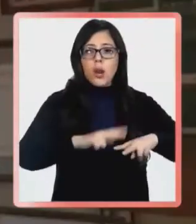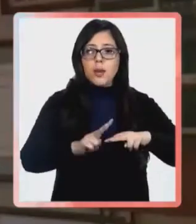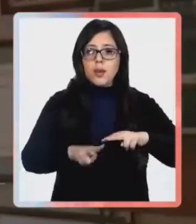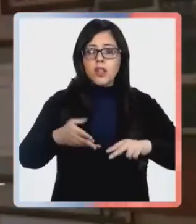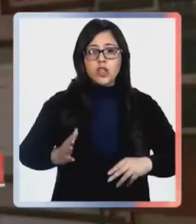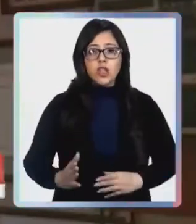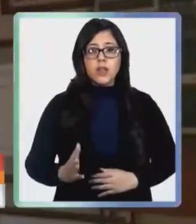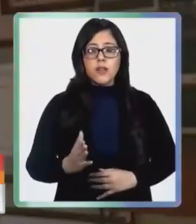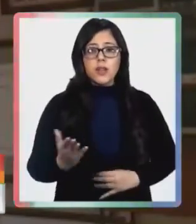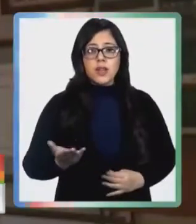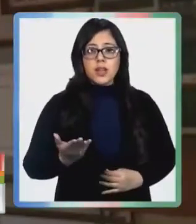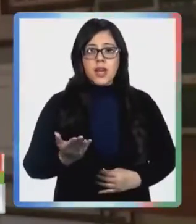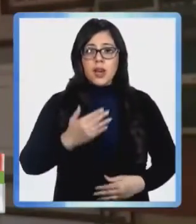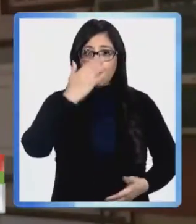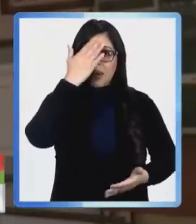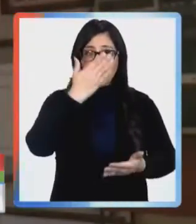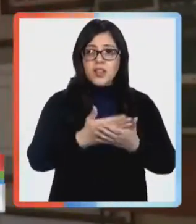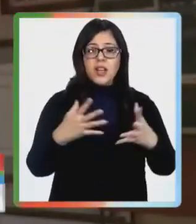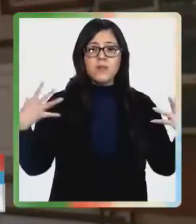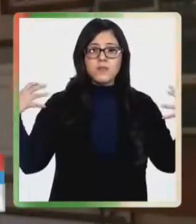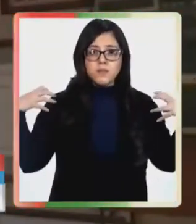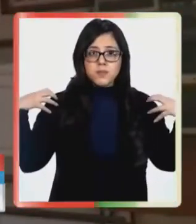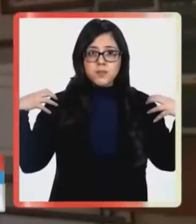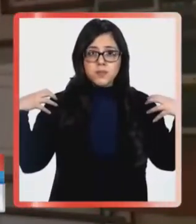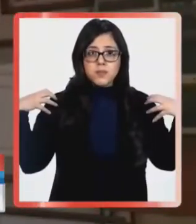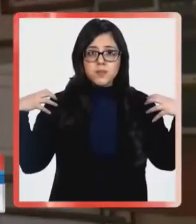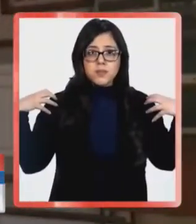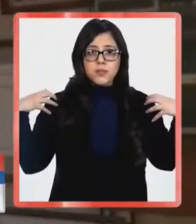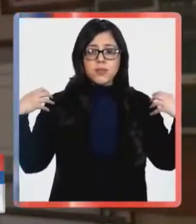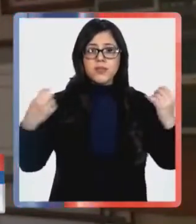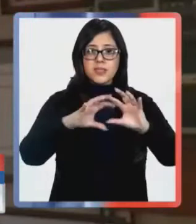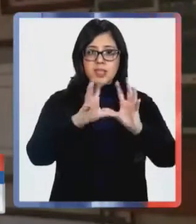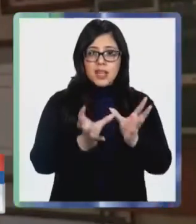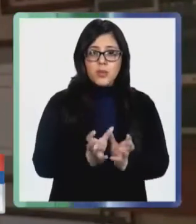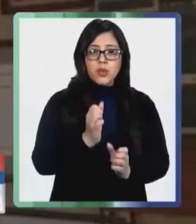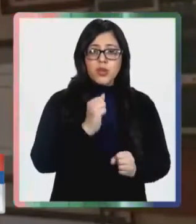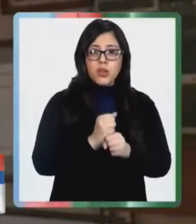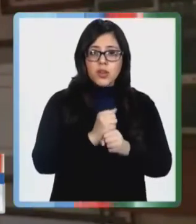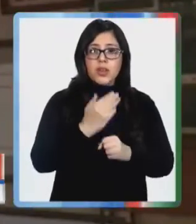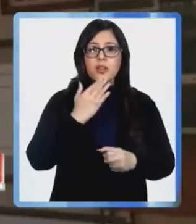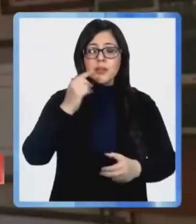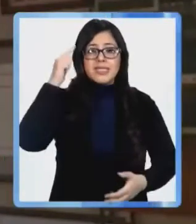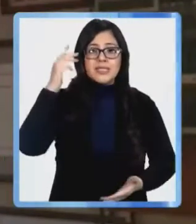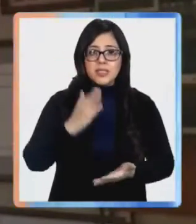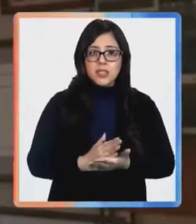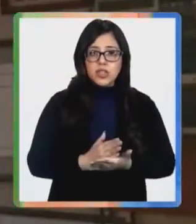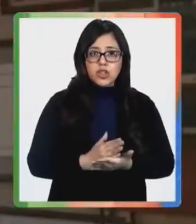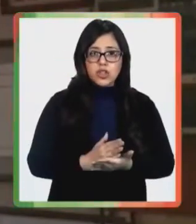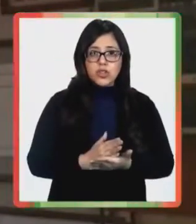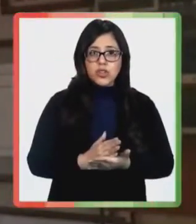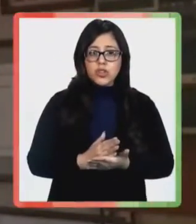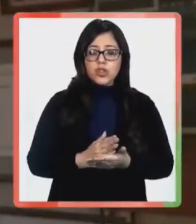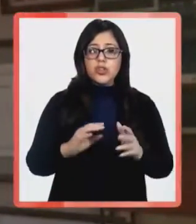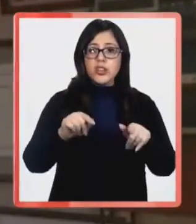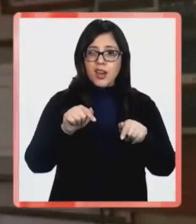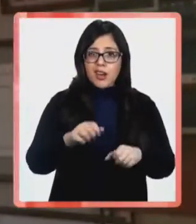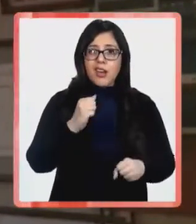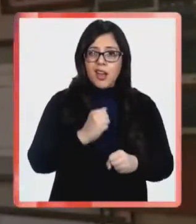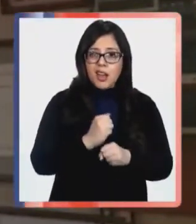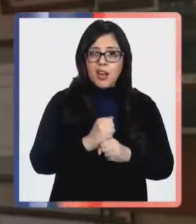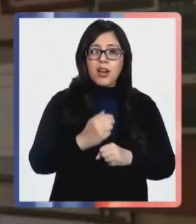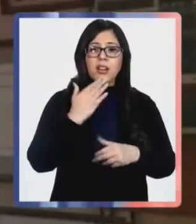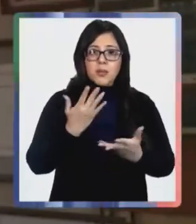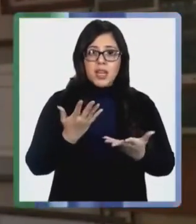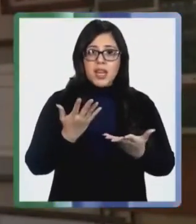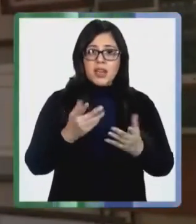niños y niñas no están preparados todavía para afectar las responsabilidades que implica el mundo del trabajo para tomar decisiones que